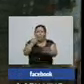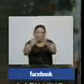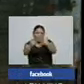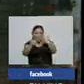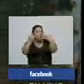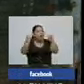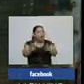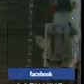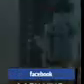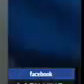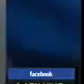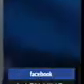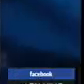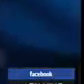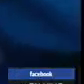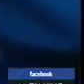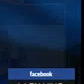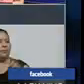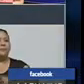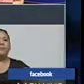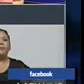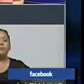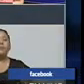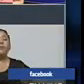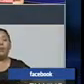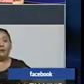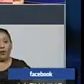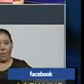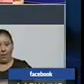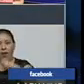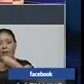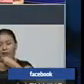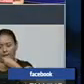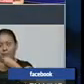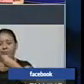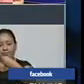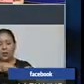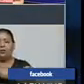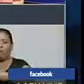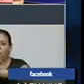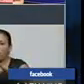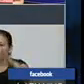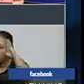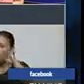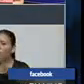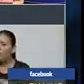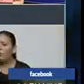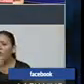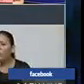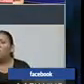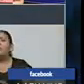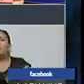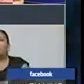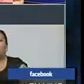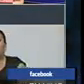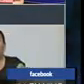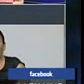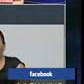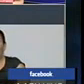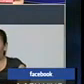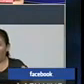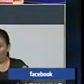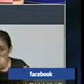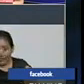en torno a este tema. Así es Ernesto, estamos pendientes de esta información, como decíamos para todos los